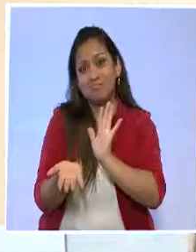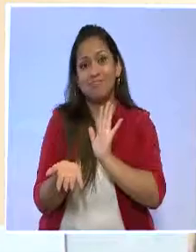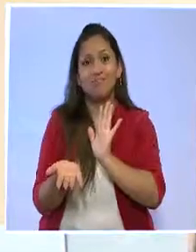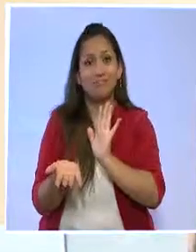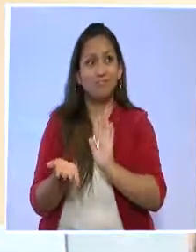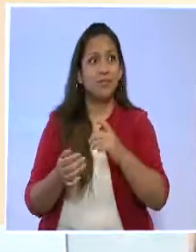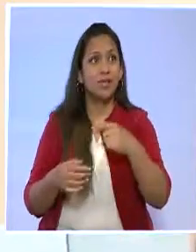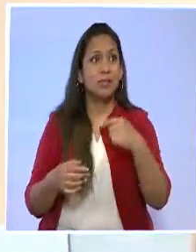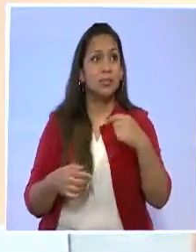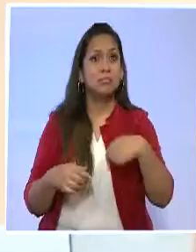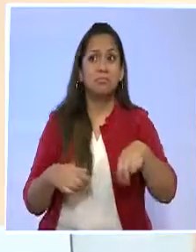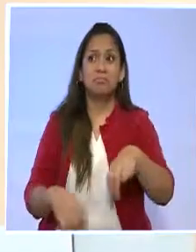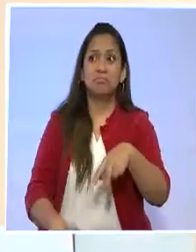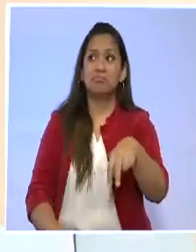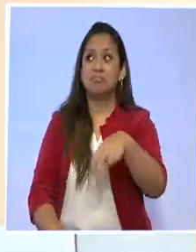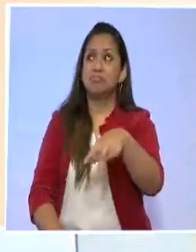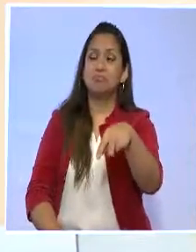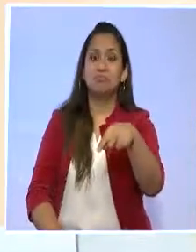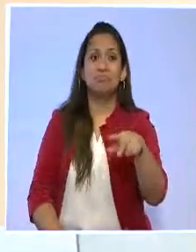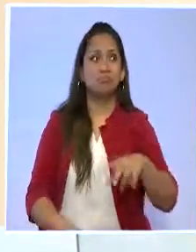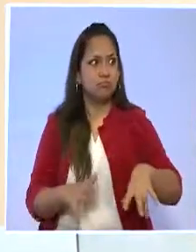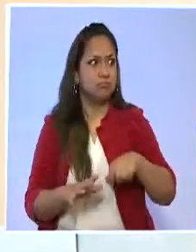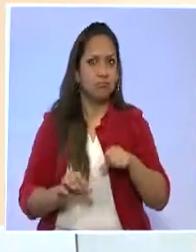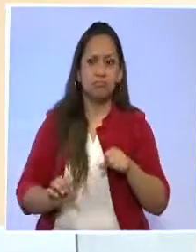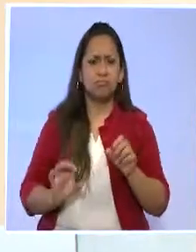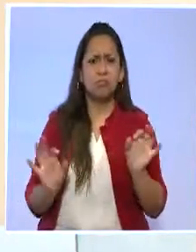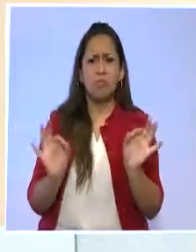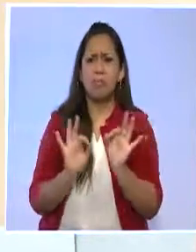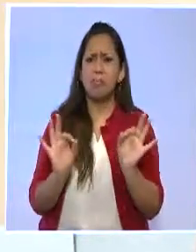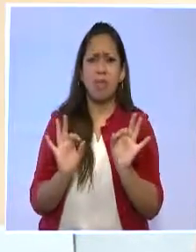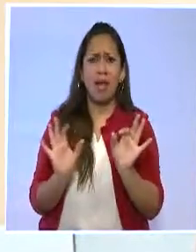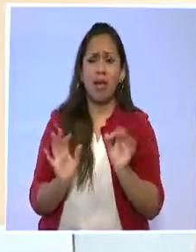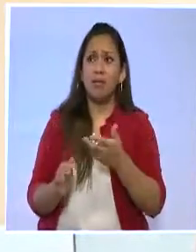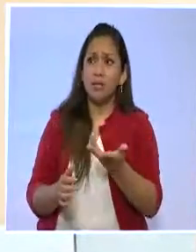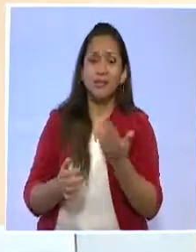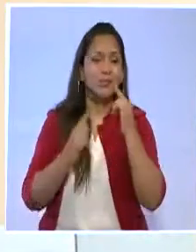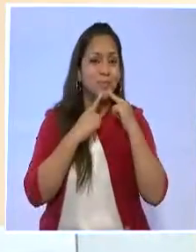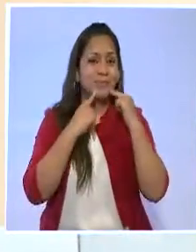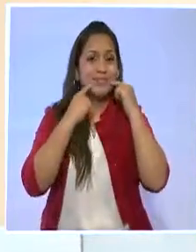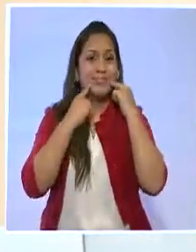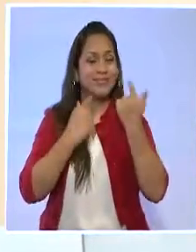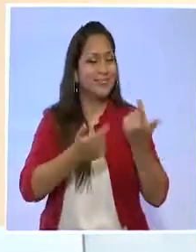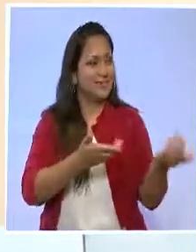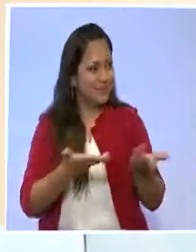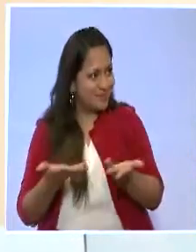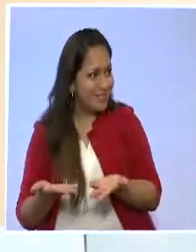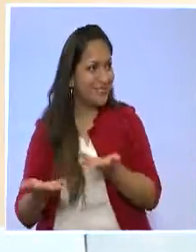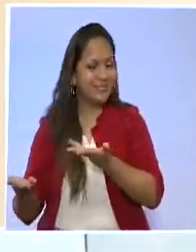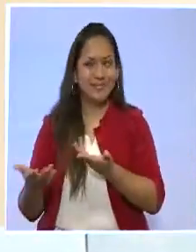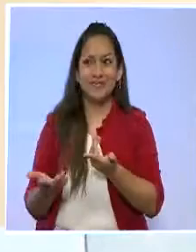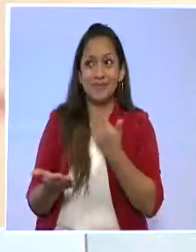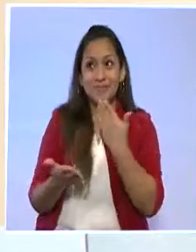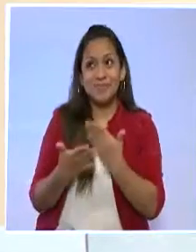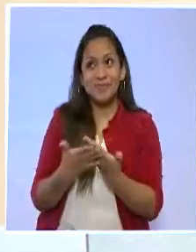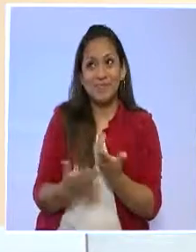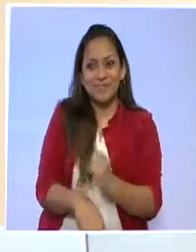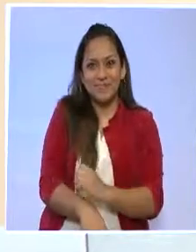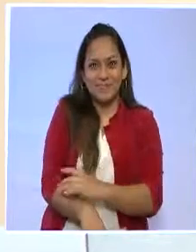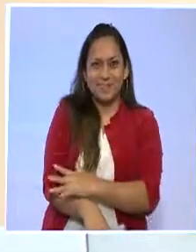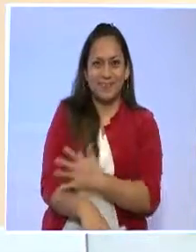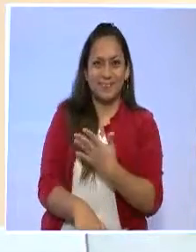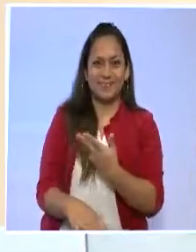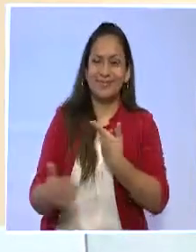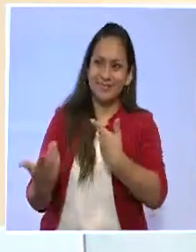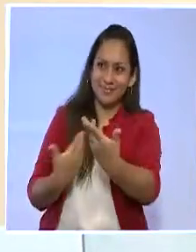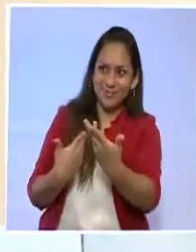paseamos en la calle con total tranquilidad la gente es muy amable nos han recibido con mucho gusto y en realidad son países tanto